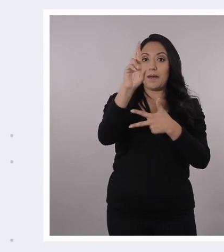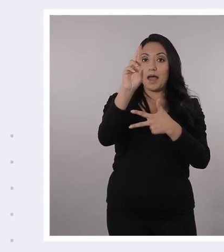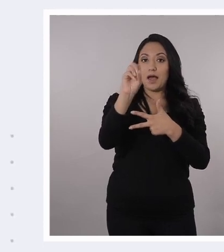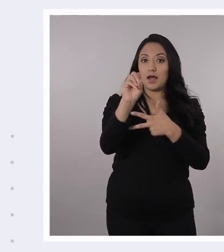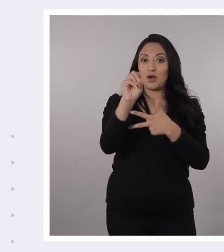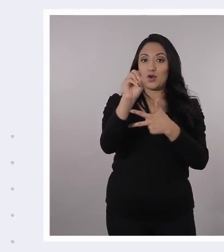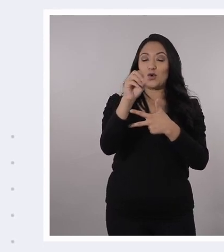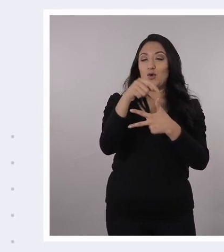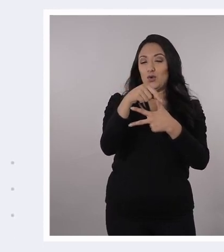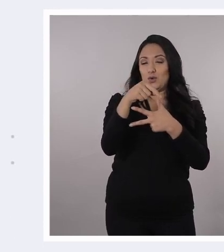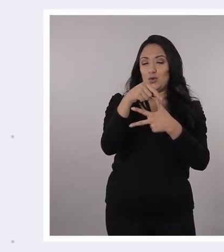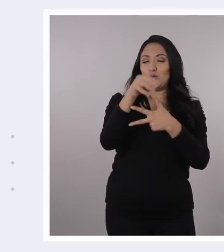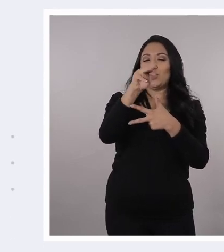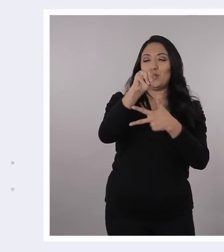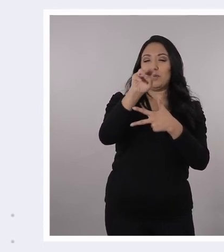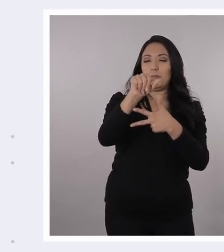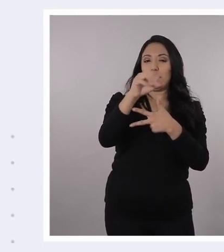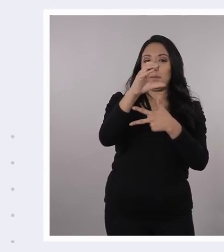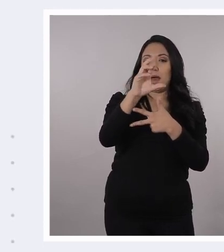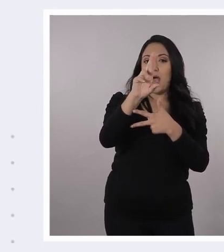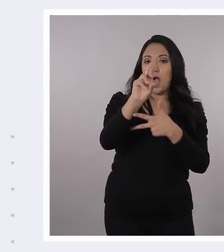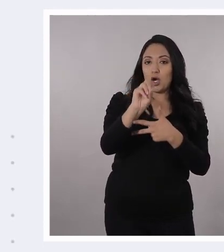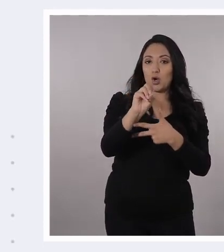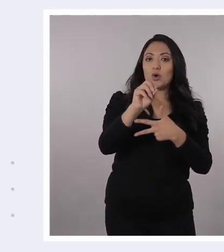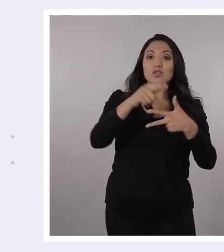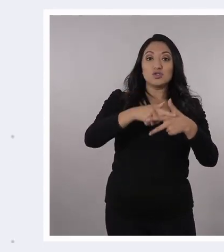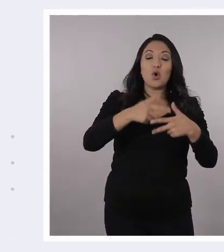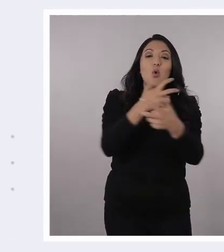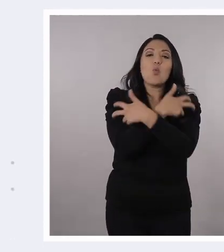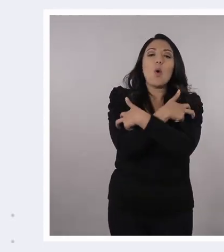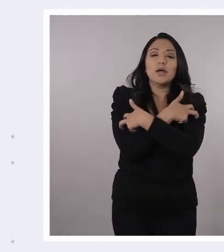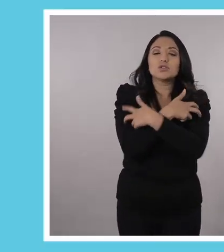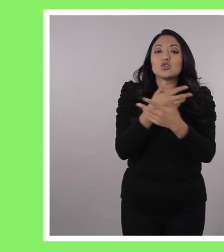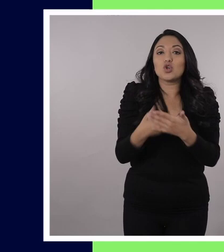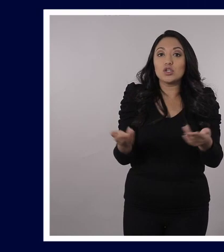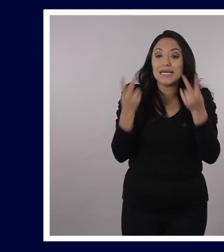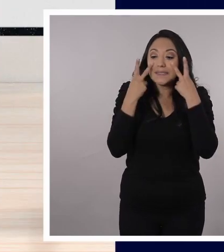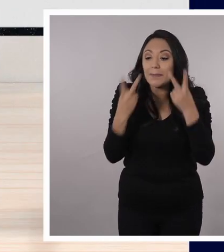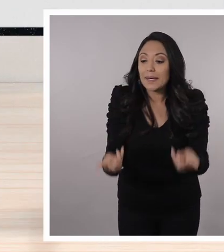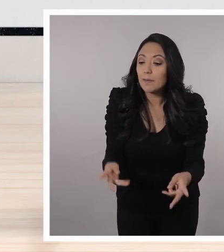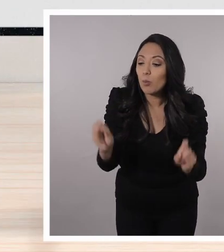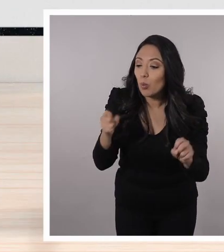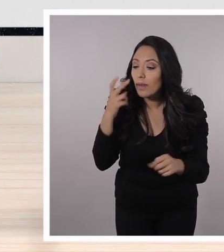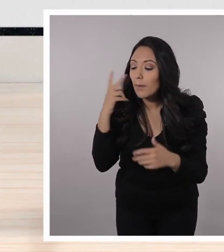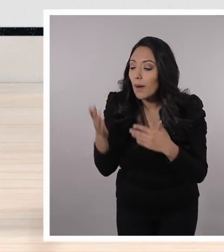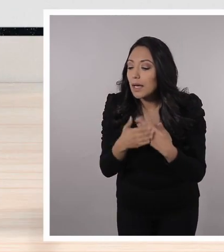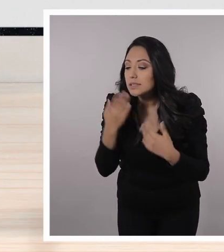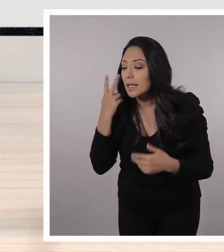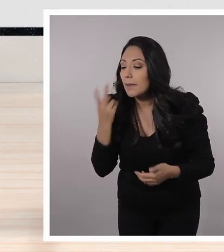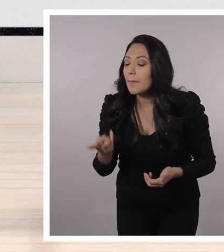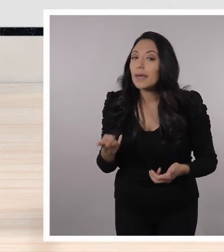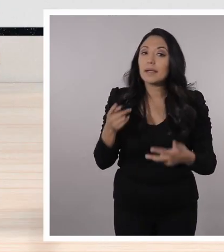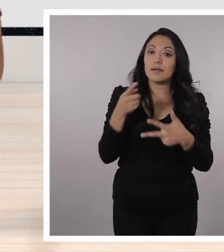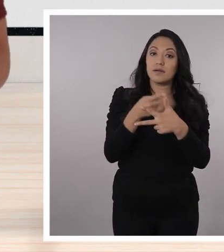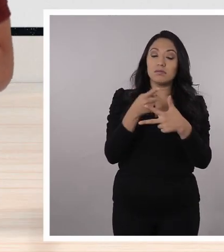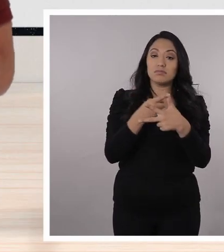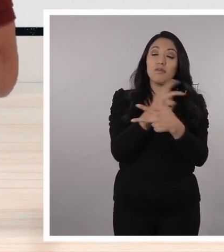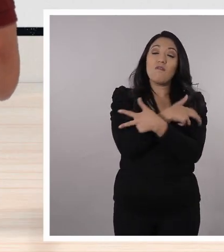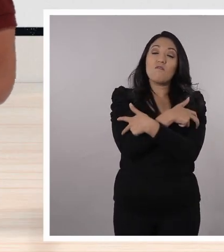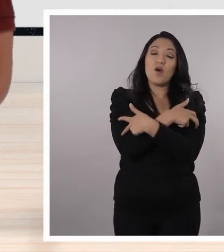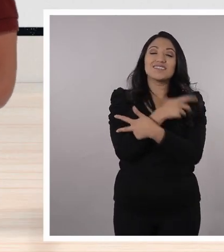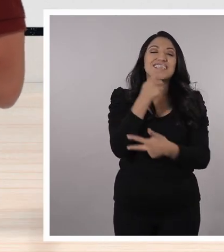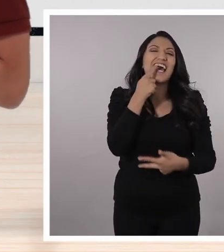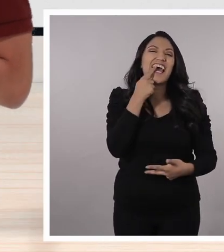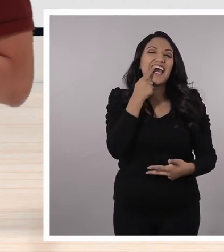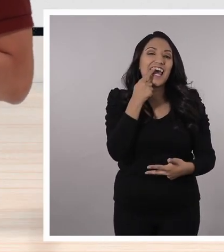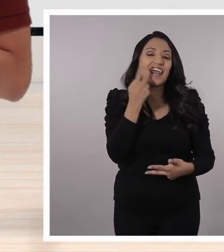Macrofósiles. Exacto, los macrofósiles son restos que se pueden mirar a simple vista, por ejemplo, los